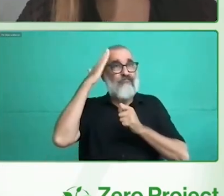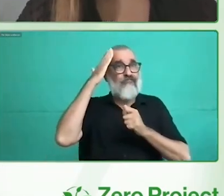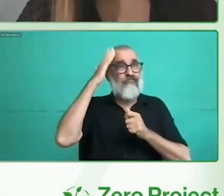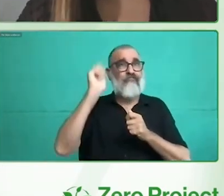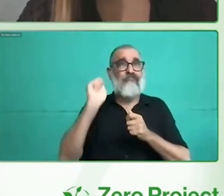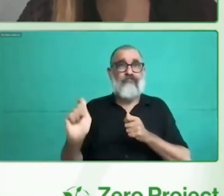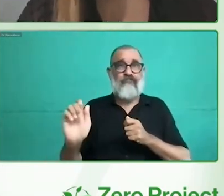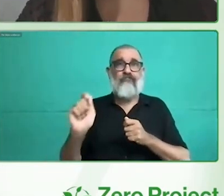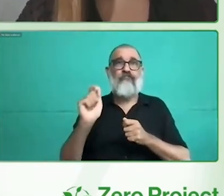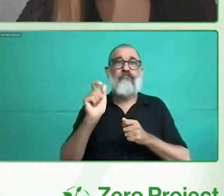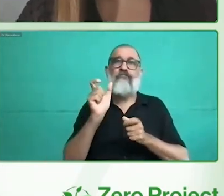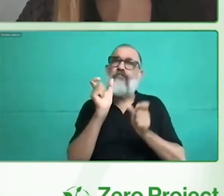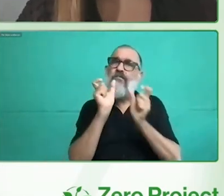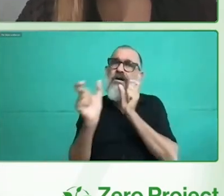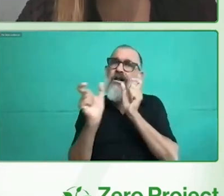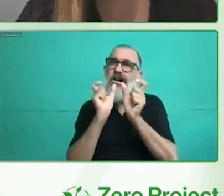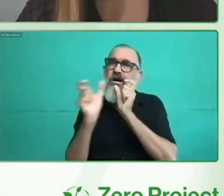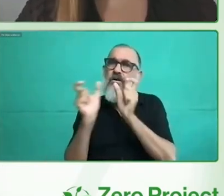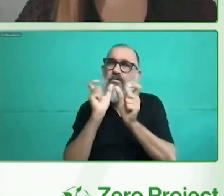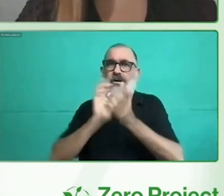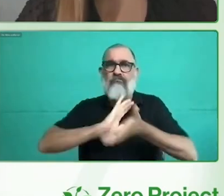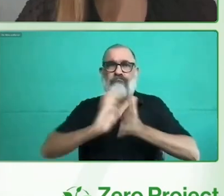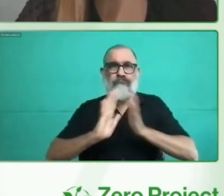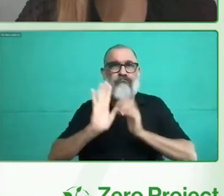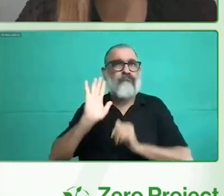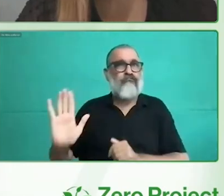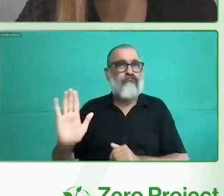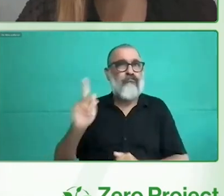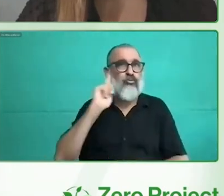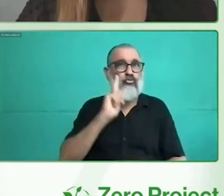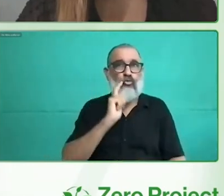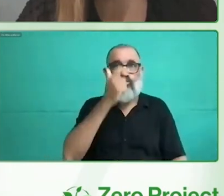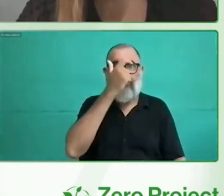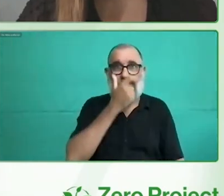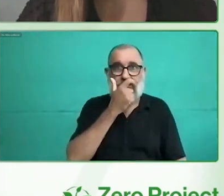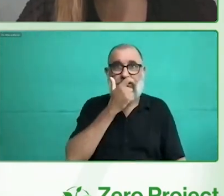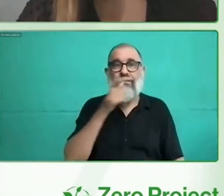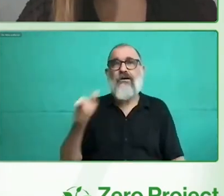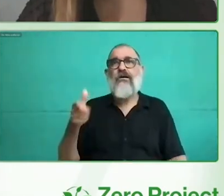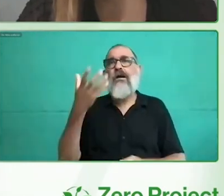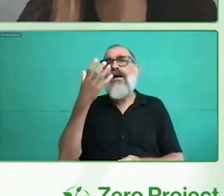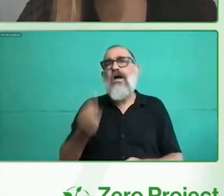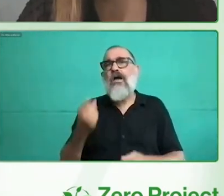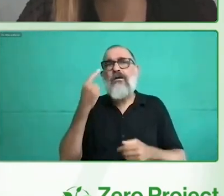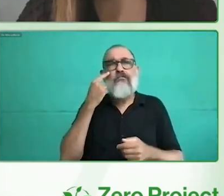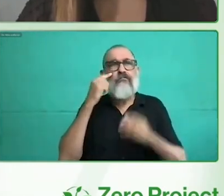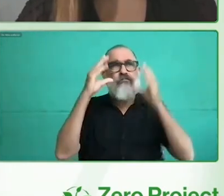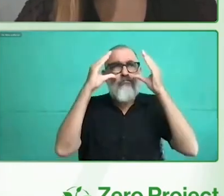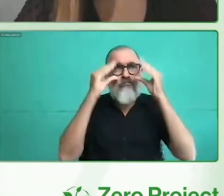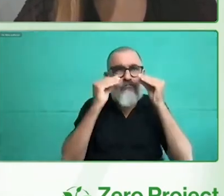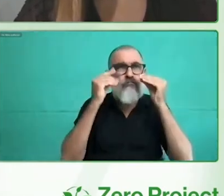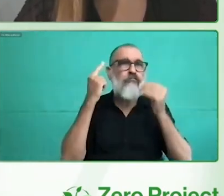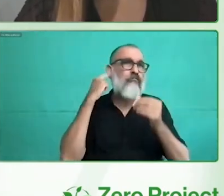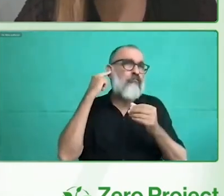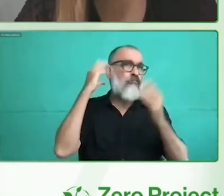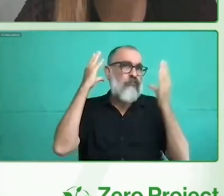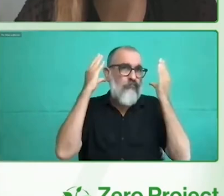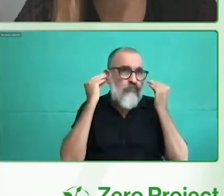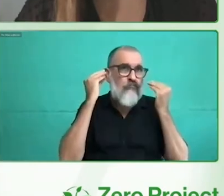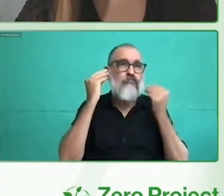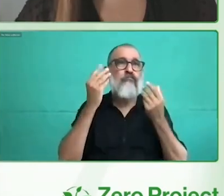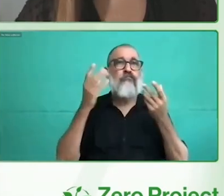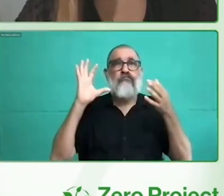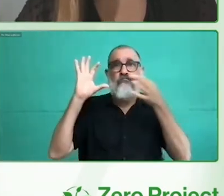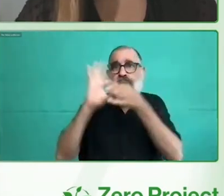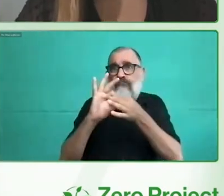y sensibilizado para el apoyo de las personas con sordoceguera ha sido un factor de éxito.